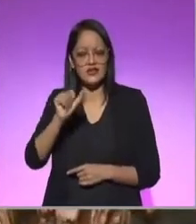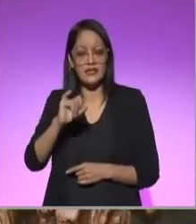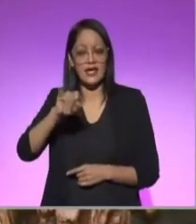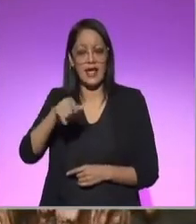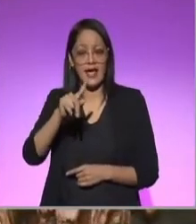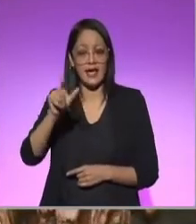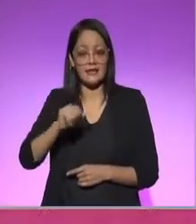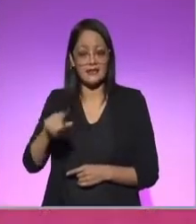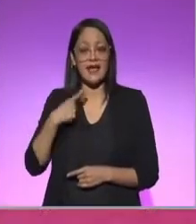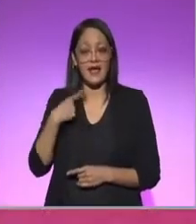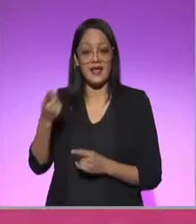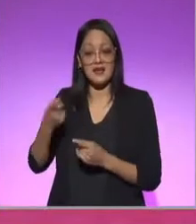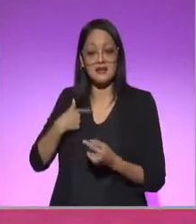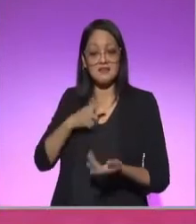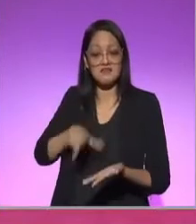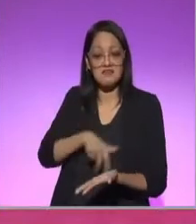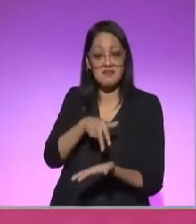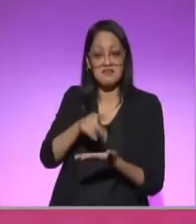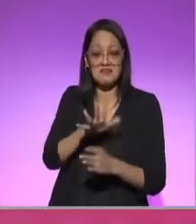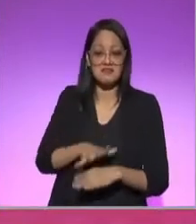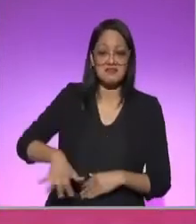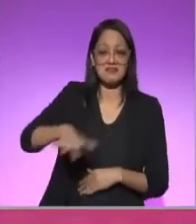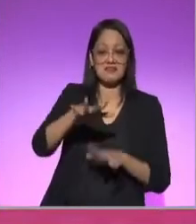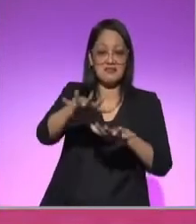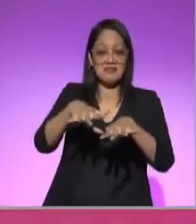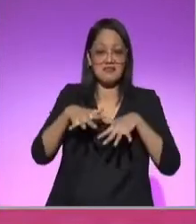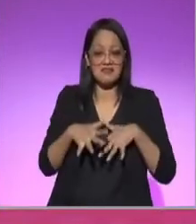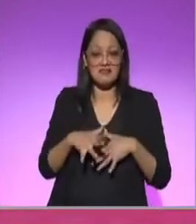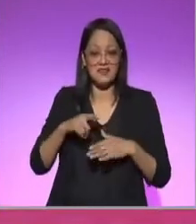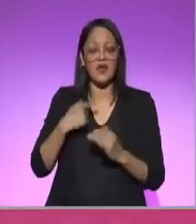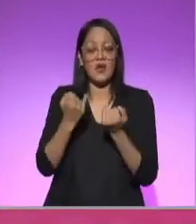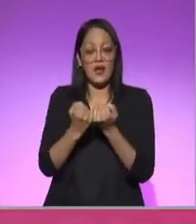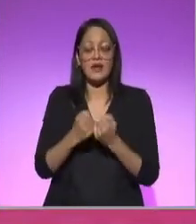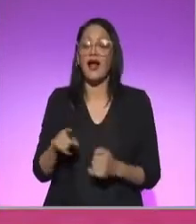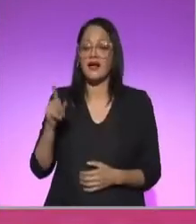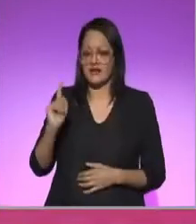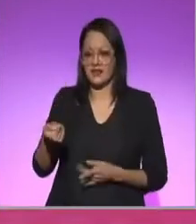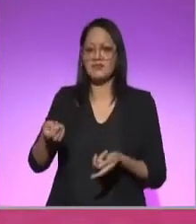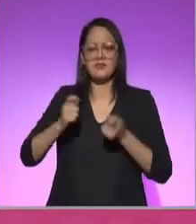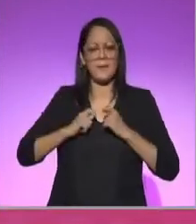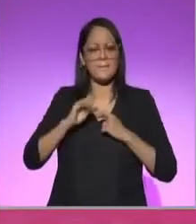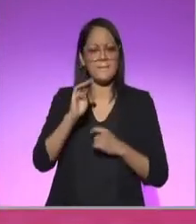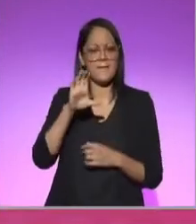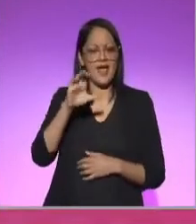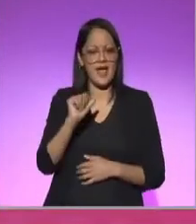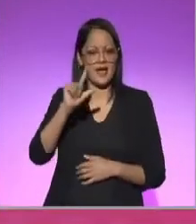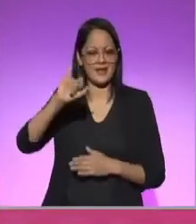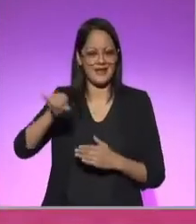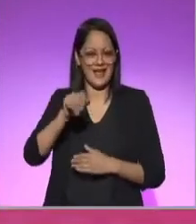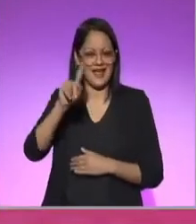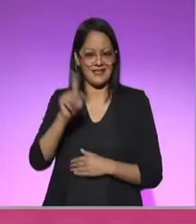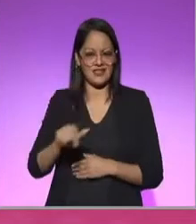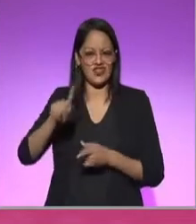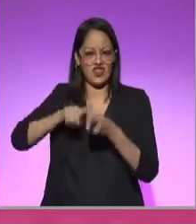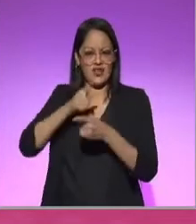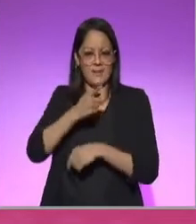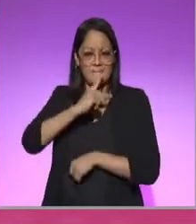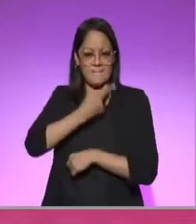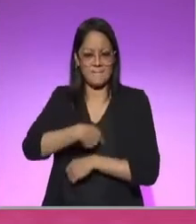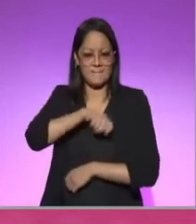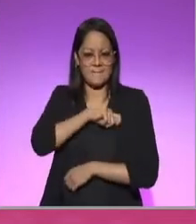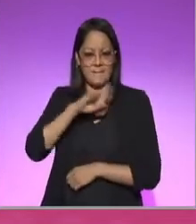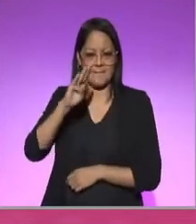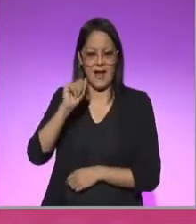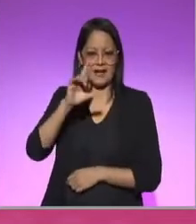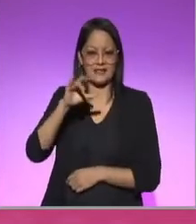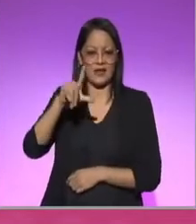de la producción. Me conseguí una beca para estudiar en una escuela de jazz, el Taller de Músicos de Barcelona, que estaba, tenía una sucursal